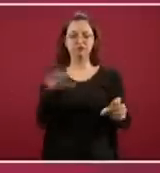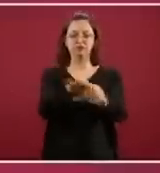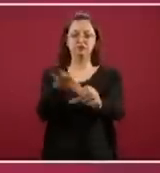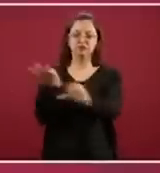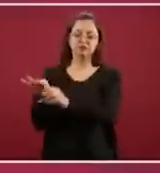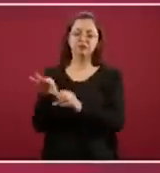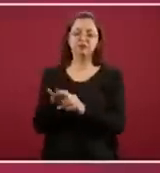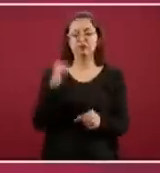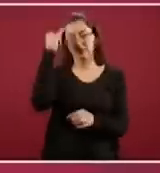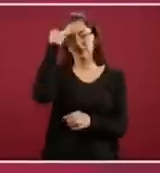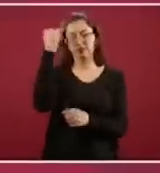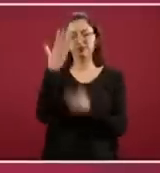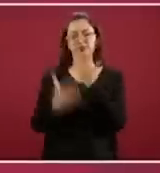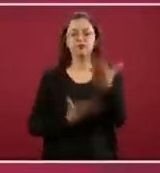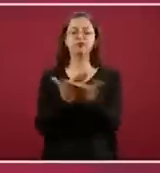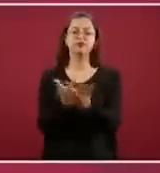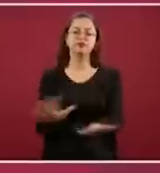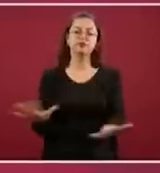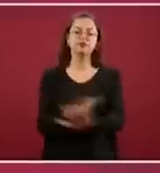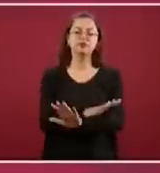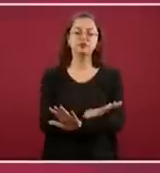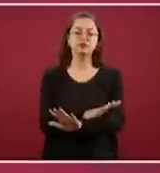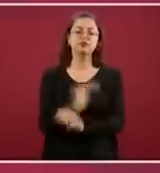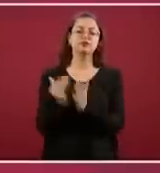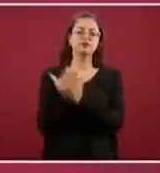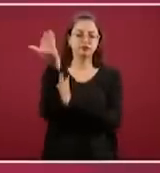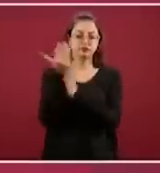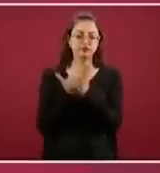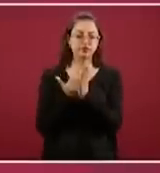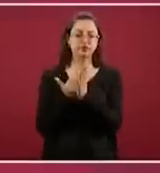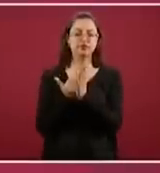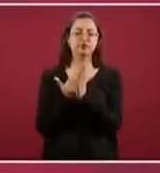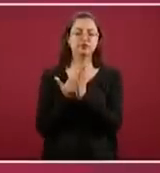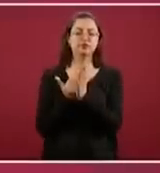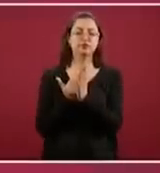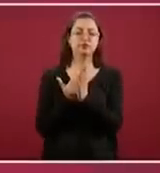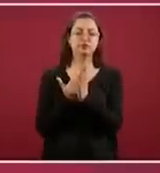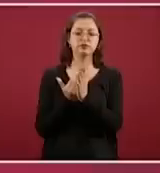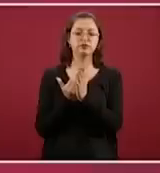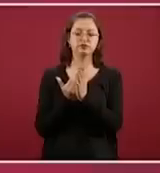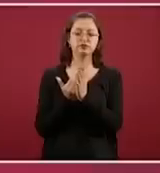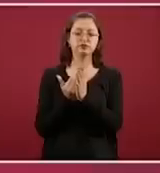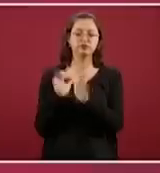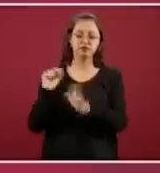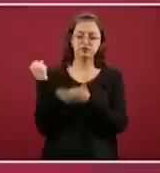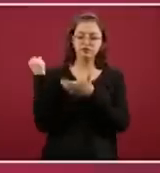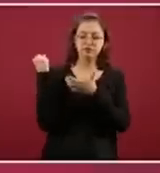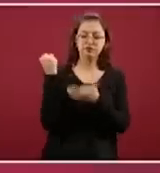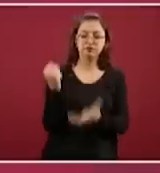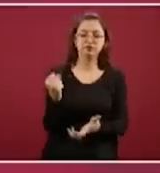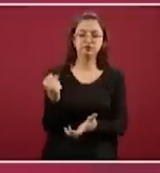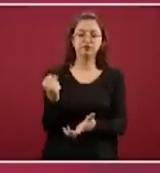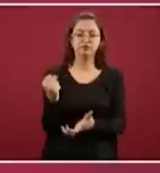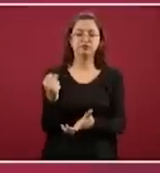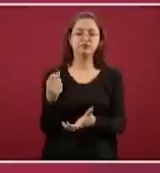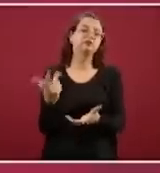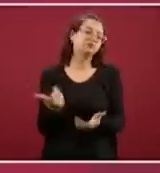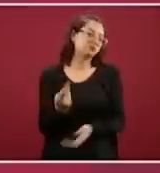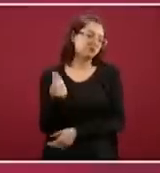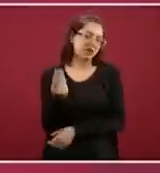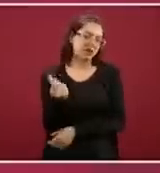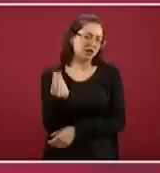una iniciativa de reforma para reducir el monto, el